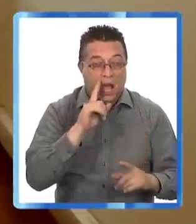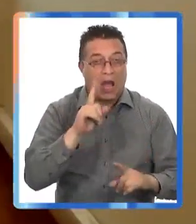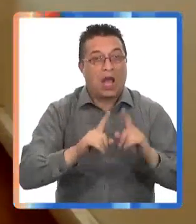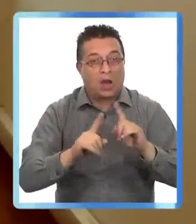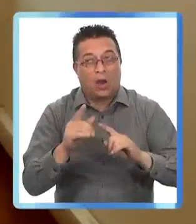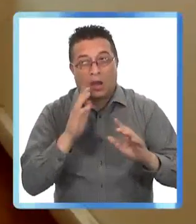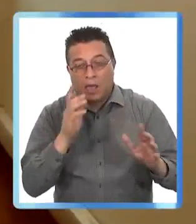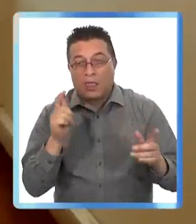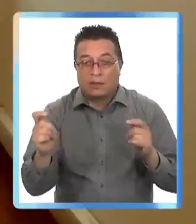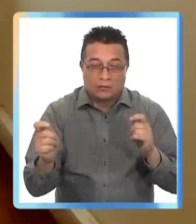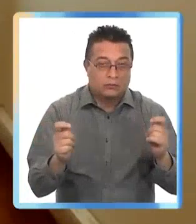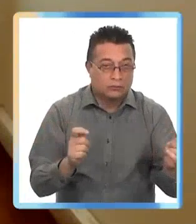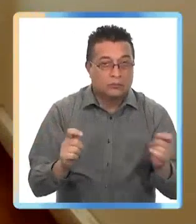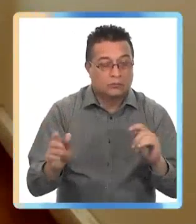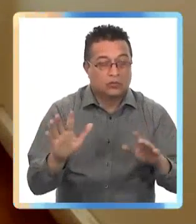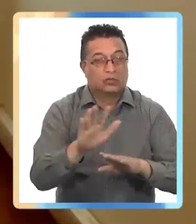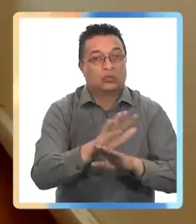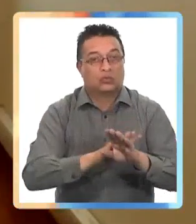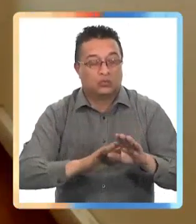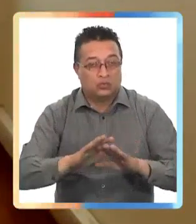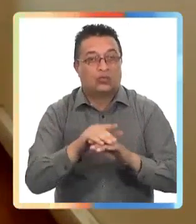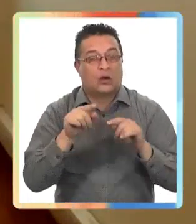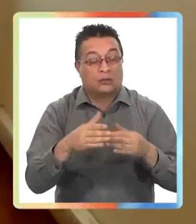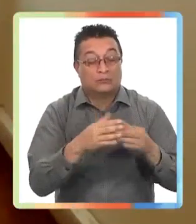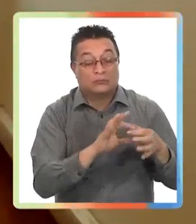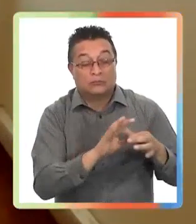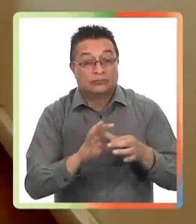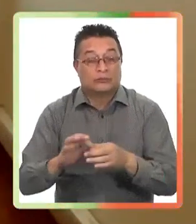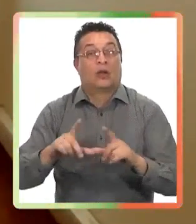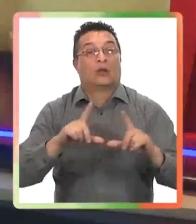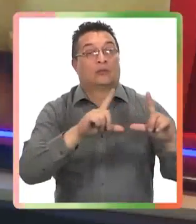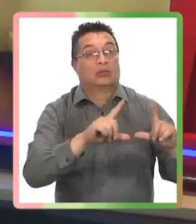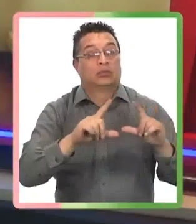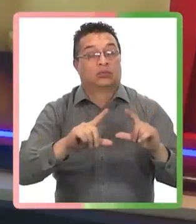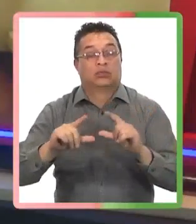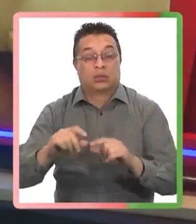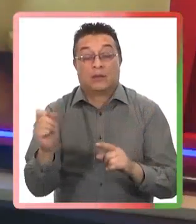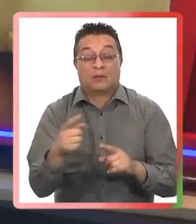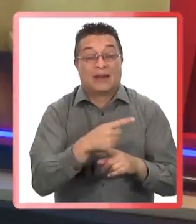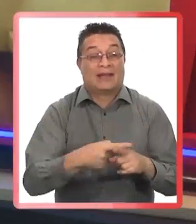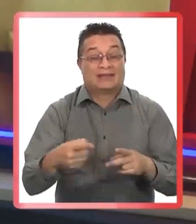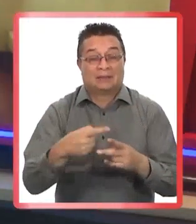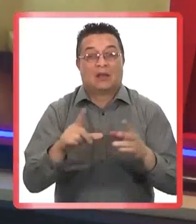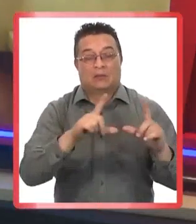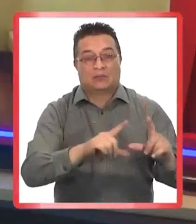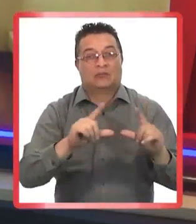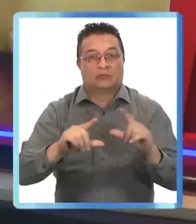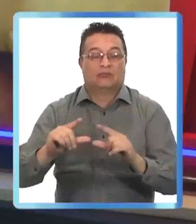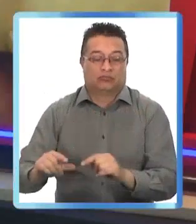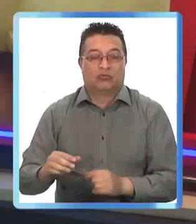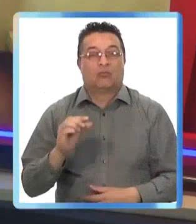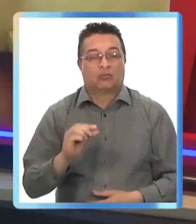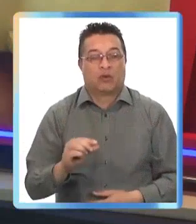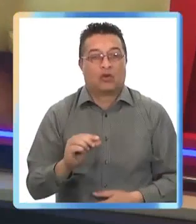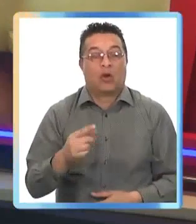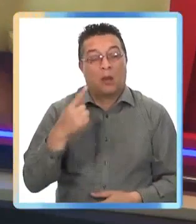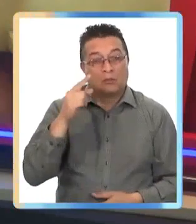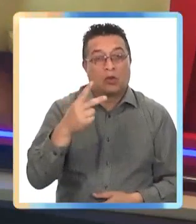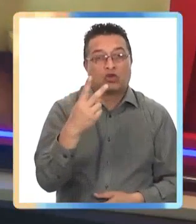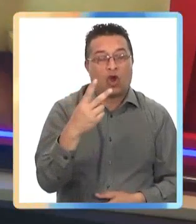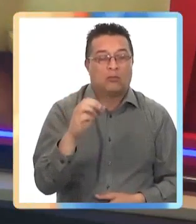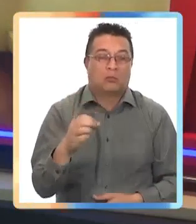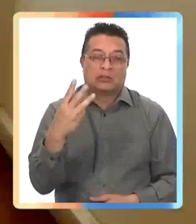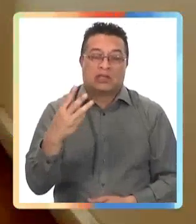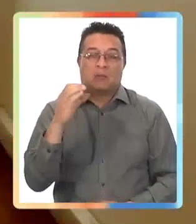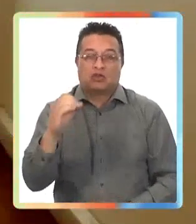tanto, claro, si bien hay algún grado de especulación o de preocupación por lo que pueda ocurrir con esto, ha bajado, de hecho en las primeras semanas bajó un poquito el